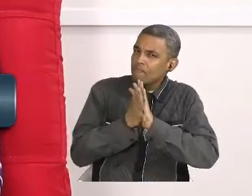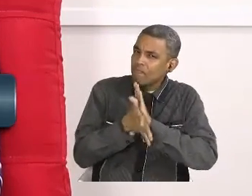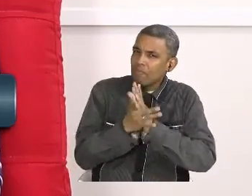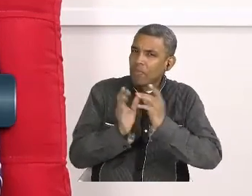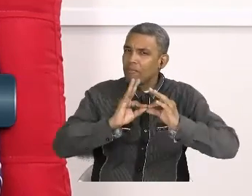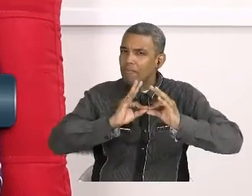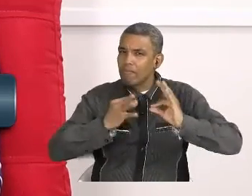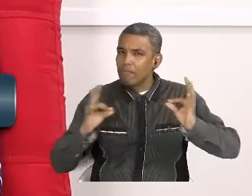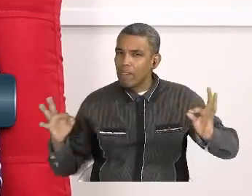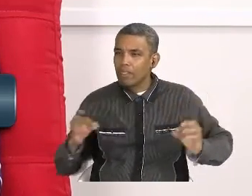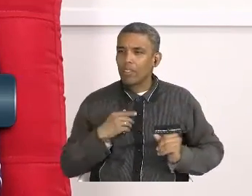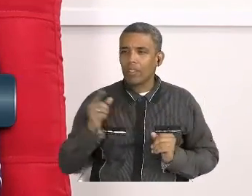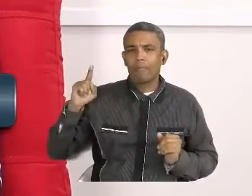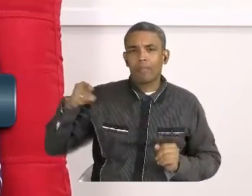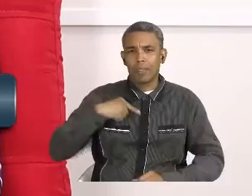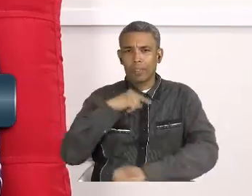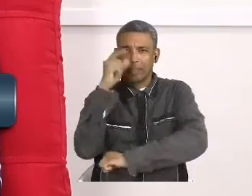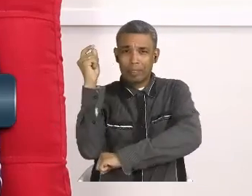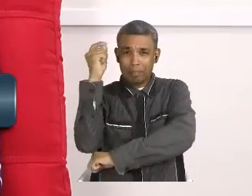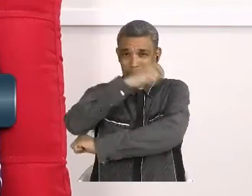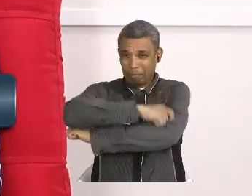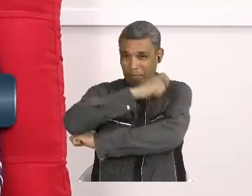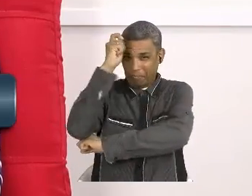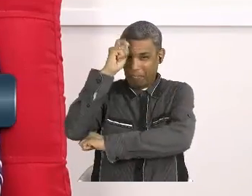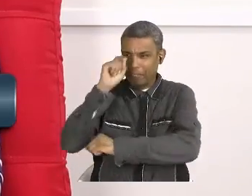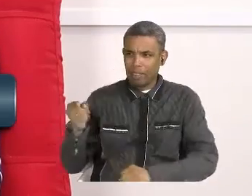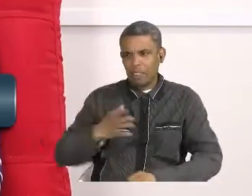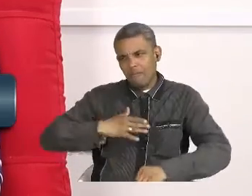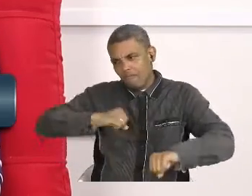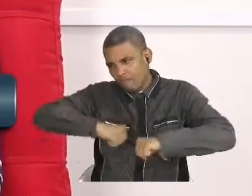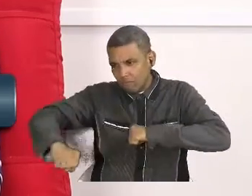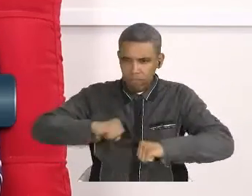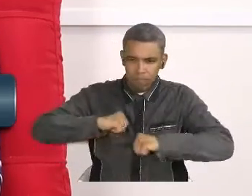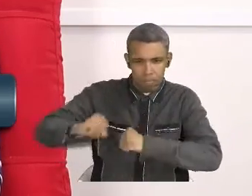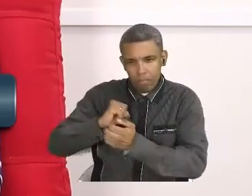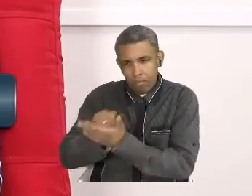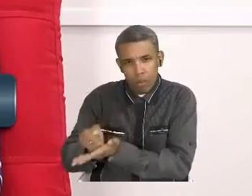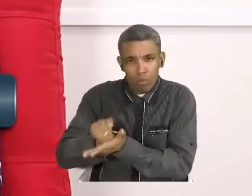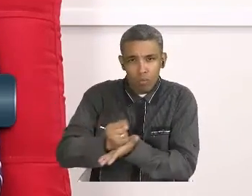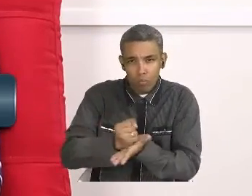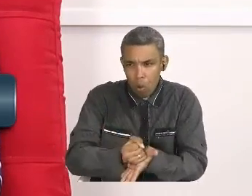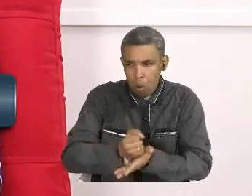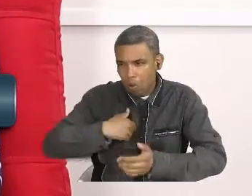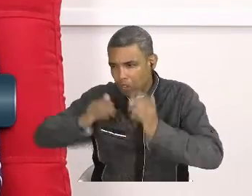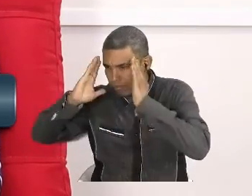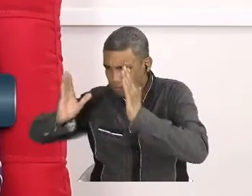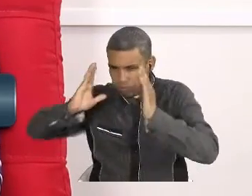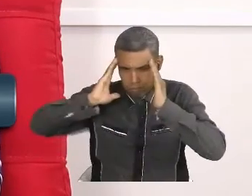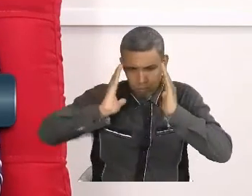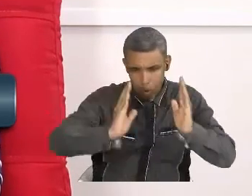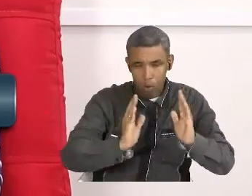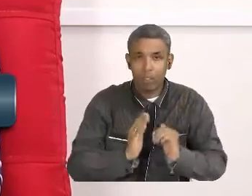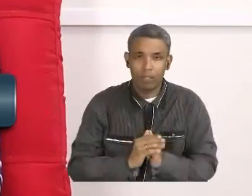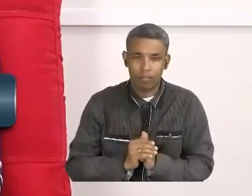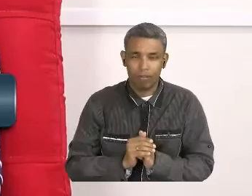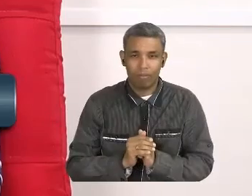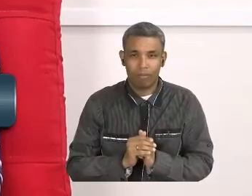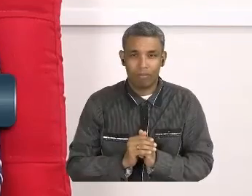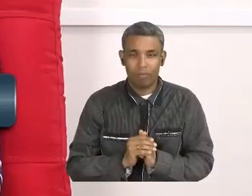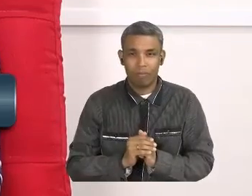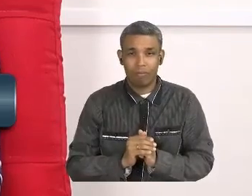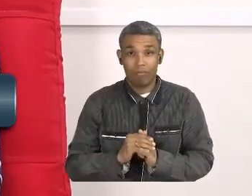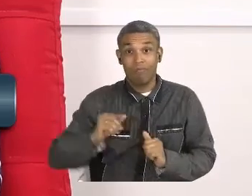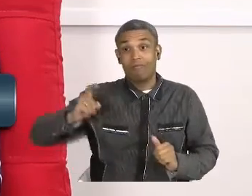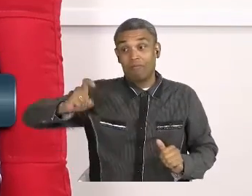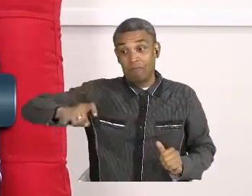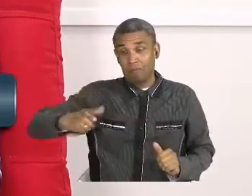víctimas y a todas las personas también que están apoyando en Mocoa, pues supliendo todas estas necesidades primarias que requieren